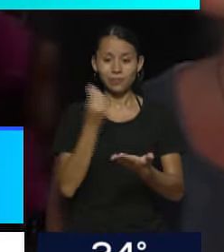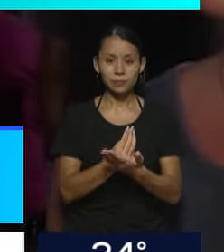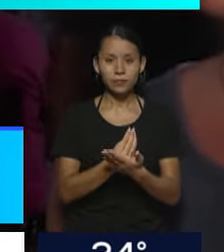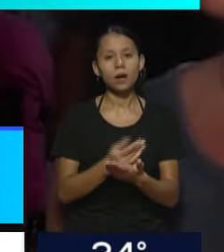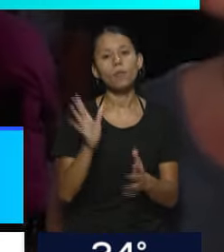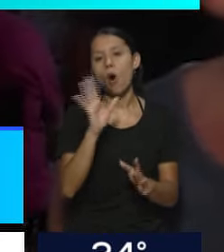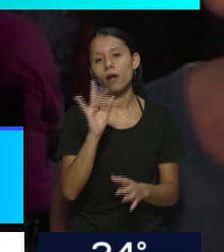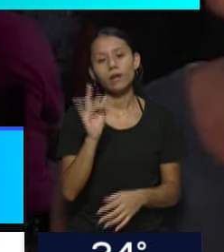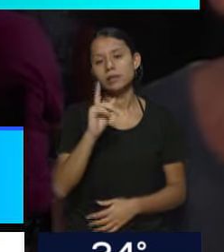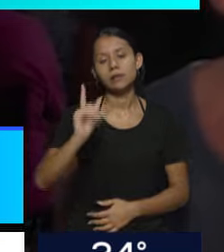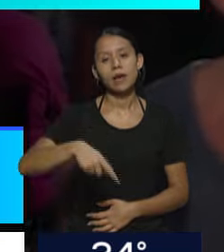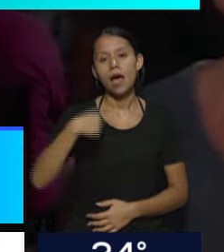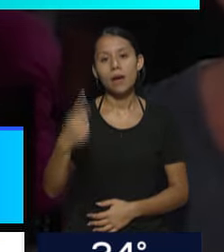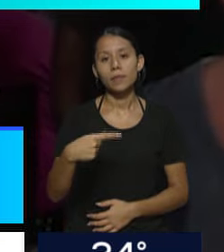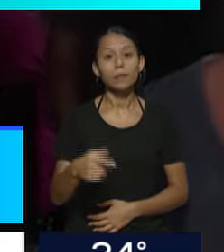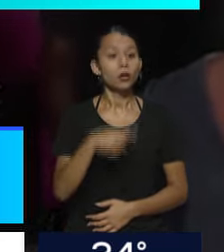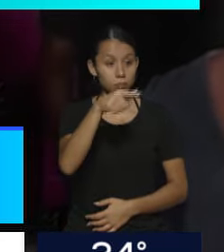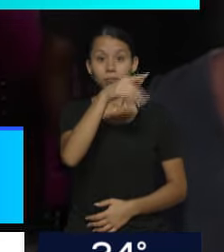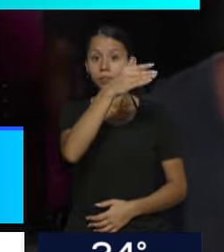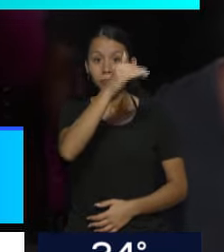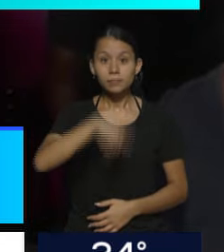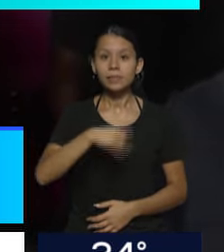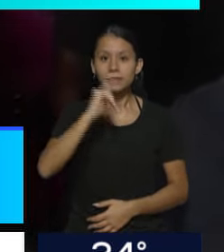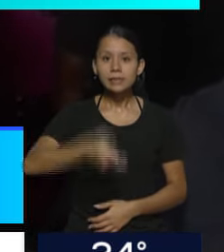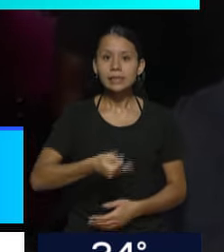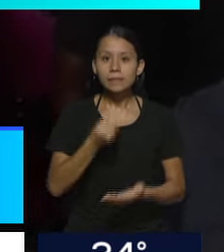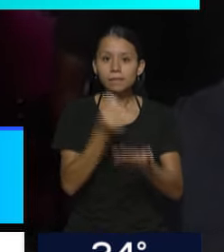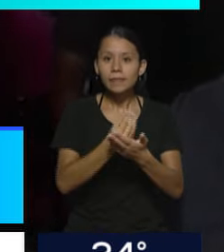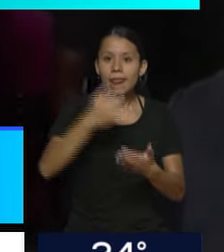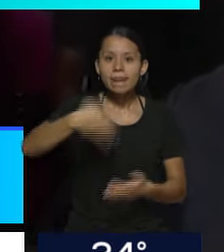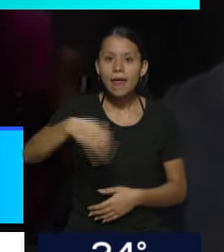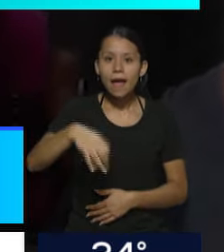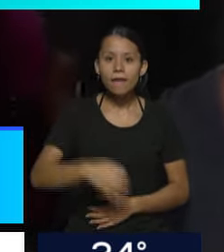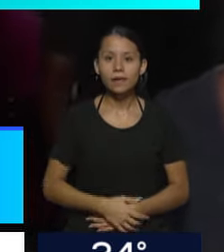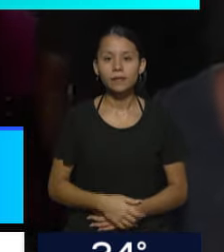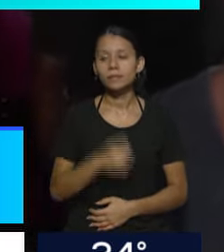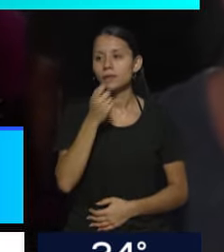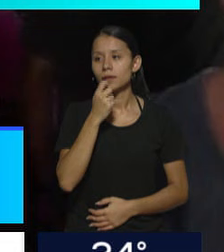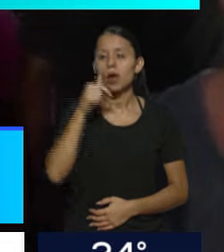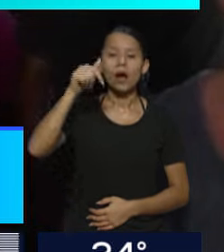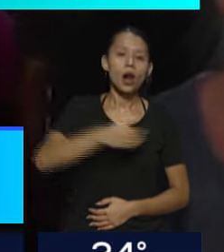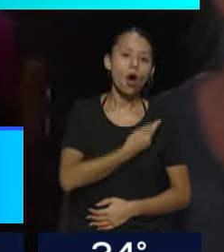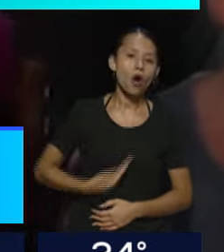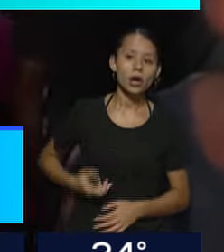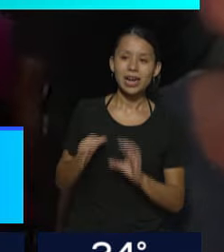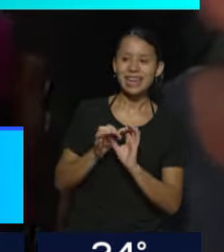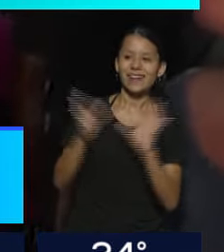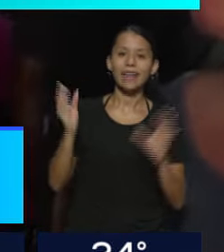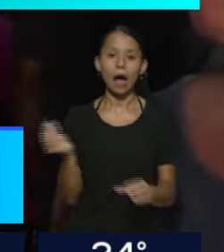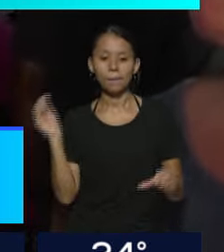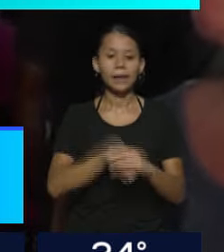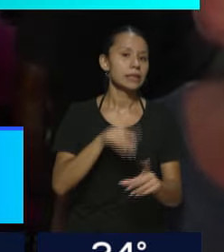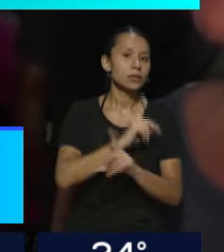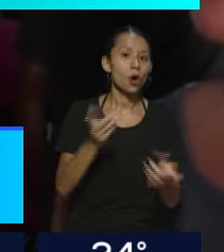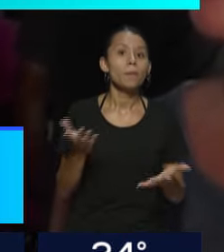intervenir. Hoy sabemos que hay un nuevo presidente donde te dice que hay libertad, que el gobierno tiene que intervenir, pero si el gobierno